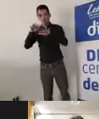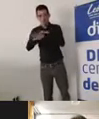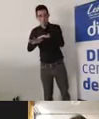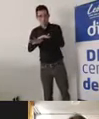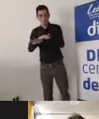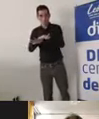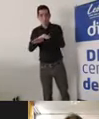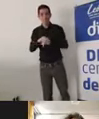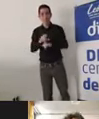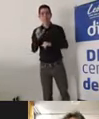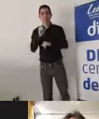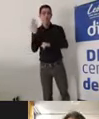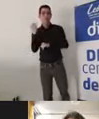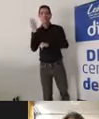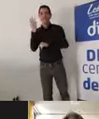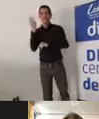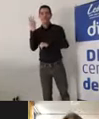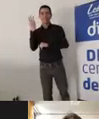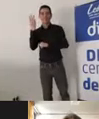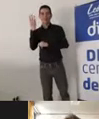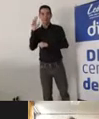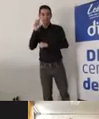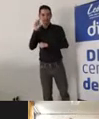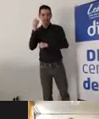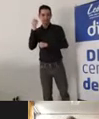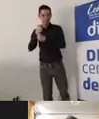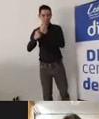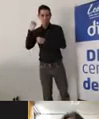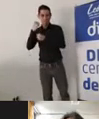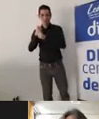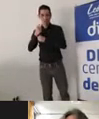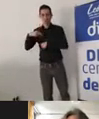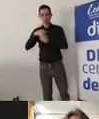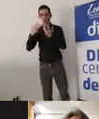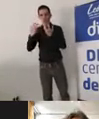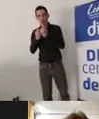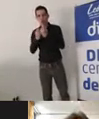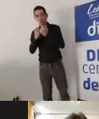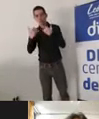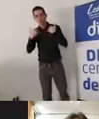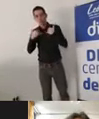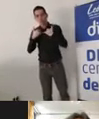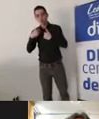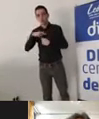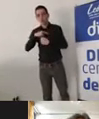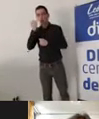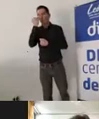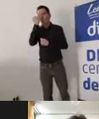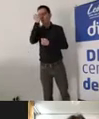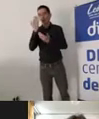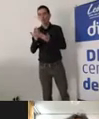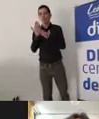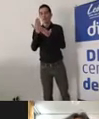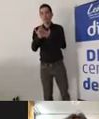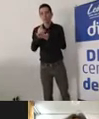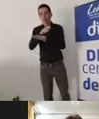para darle vida a lo que hoy es la constitución del año 1991, y eso nos dio derechos a nosotros como jóvenes, entonces para que tengan ese dato ahí súper clave, gracias